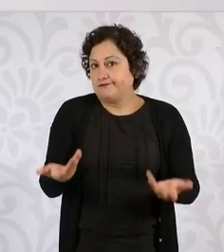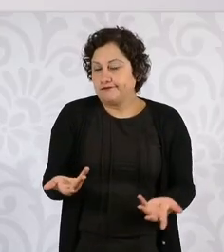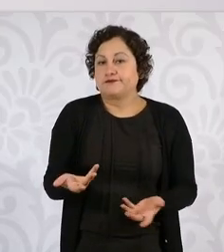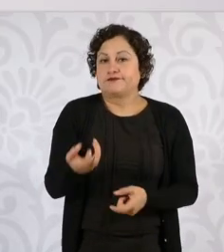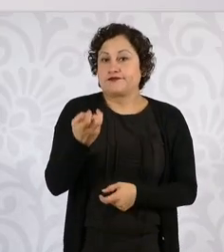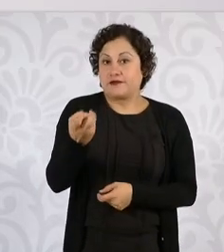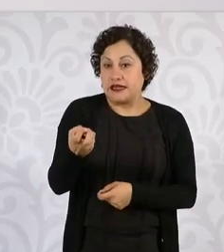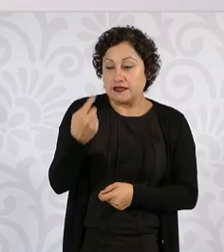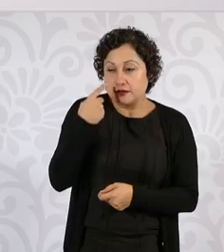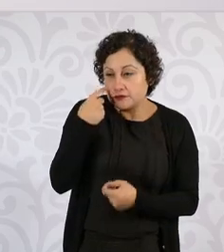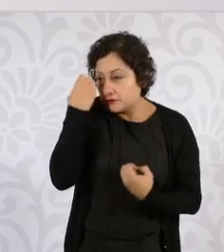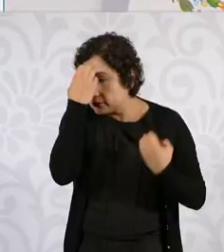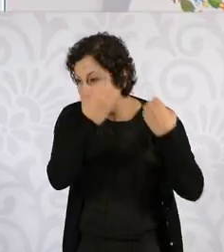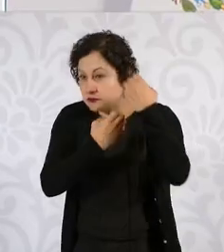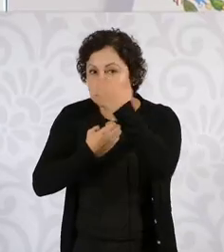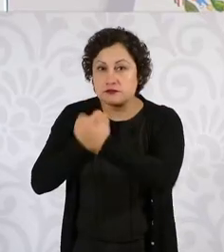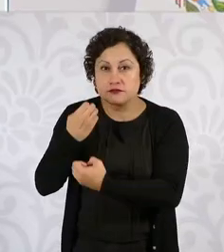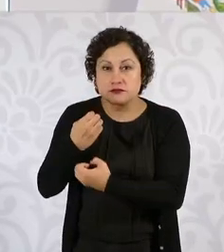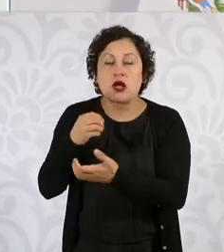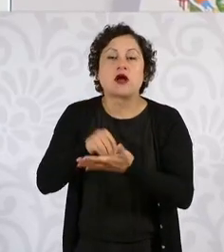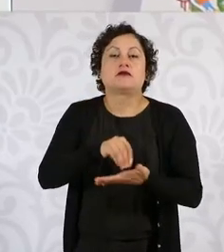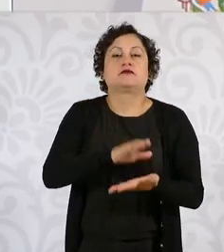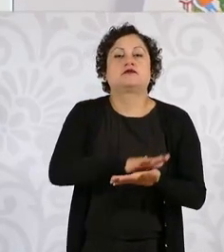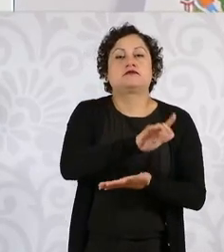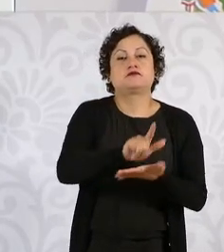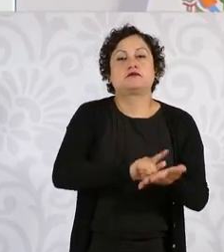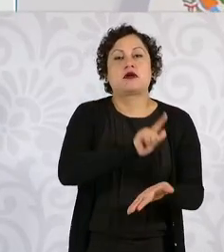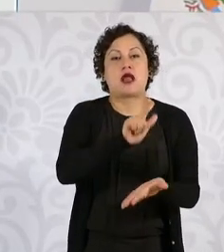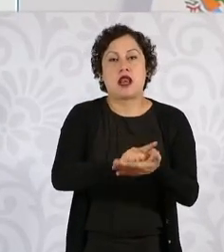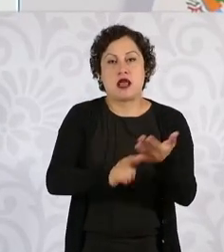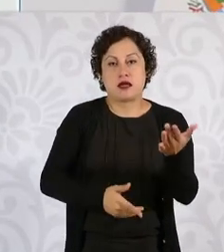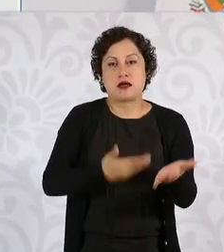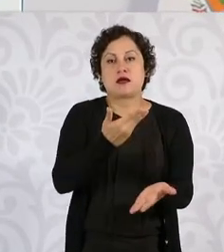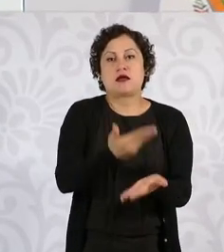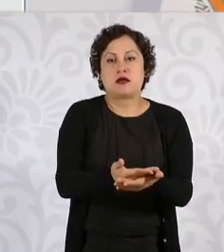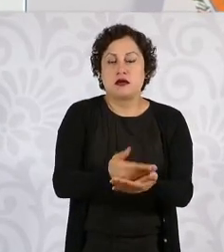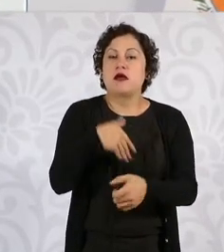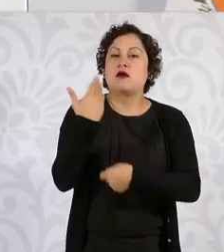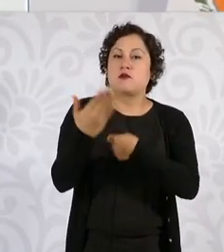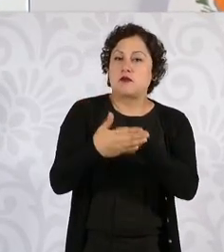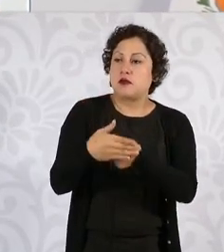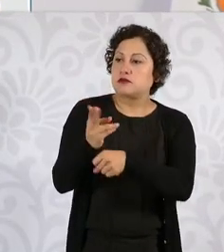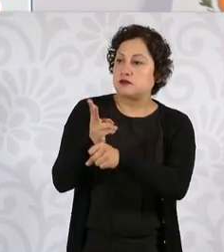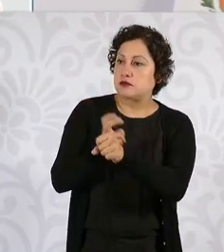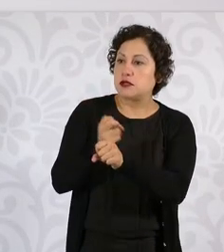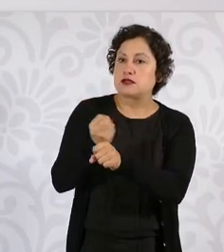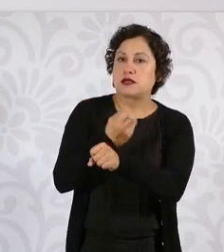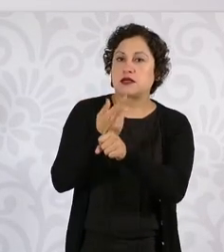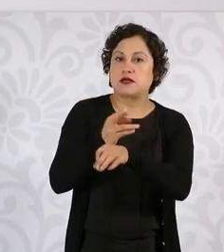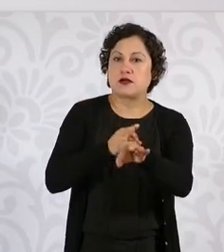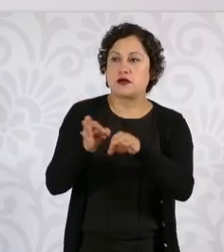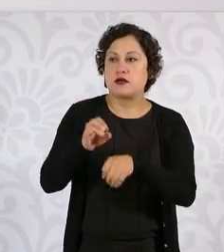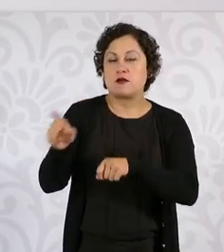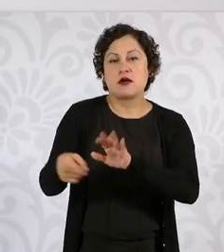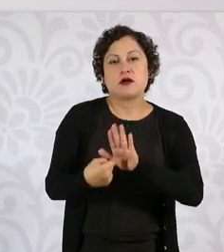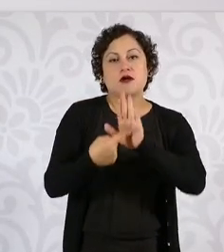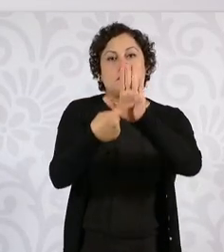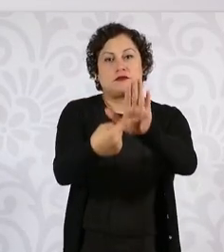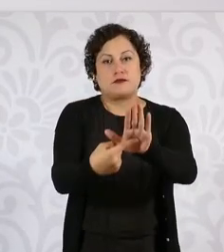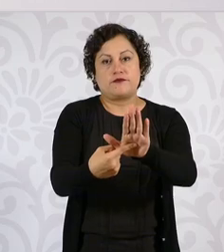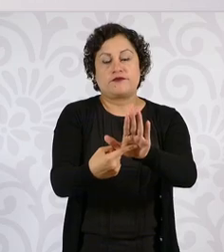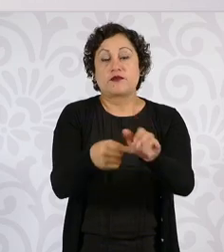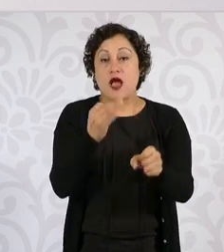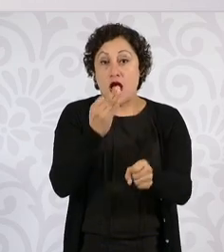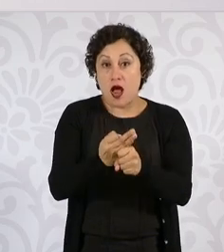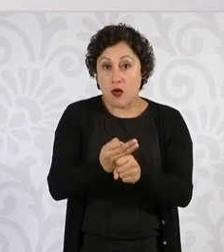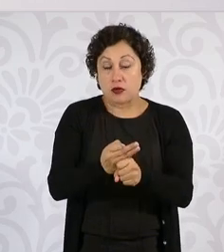va a presentar la iniciativa y invitamos al secretario del Trabajo para que la pueda presentar. Y por el momento no está considerado lo de catálogo,